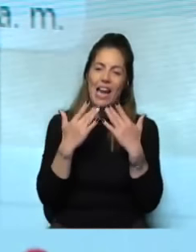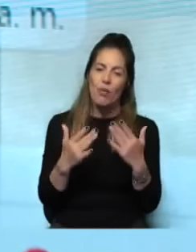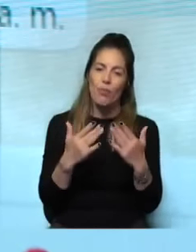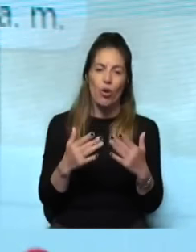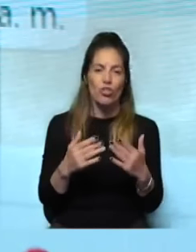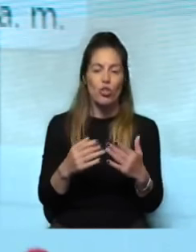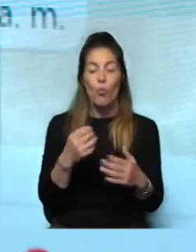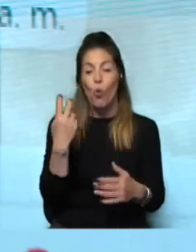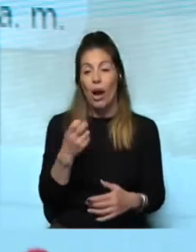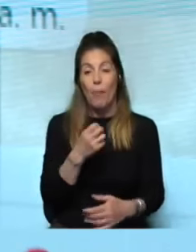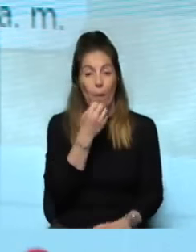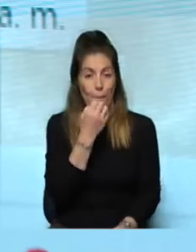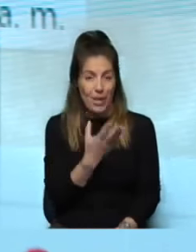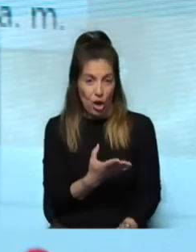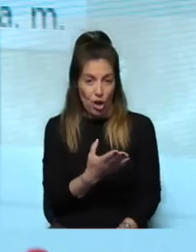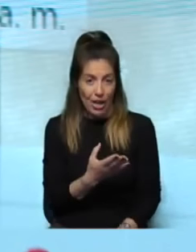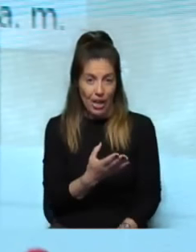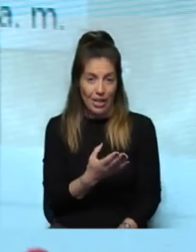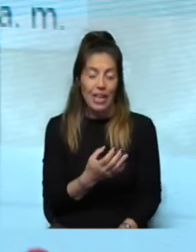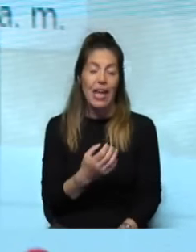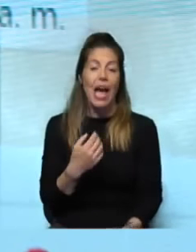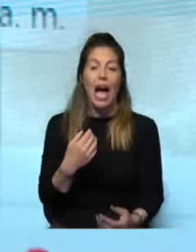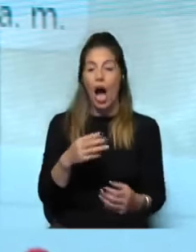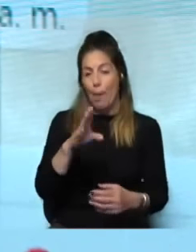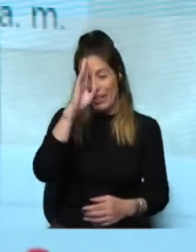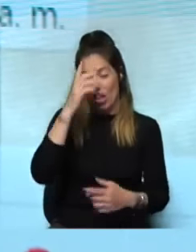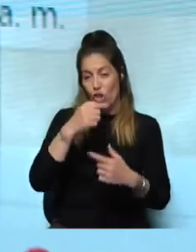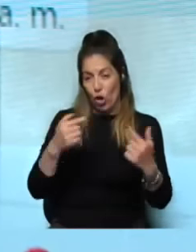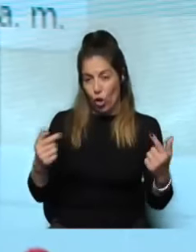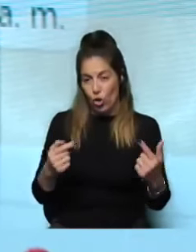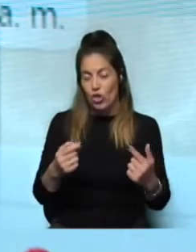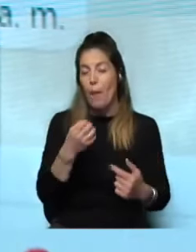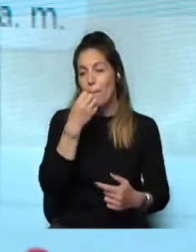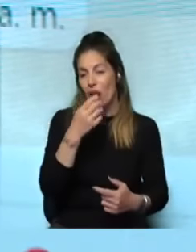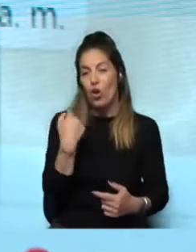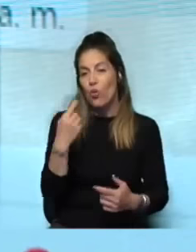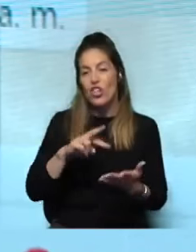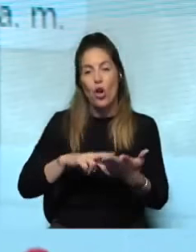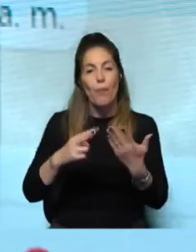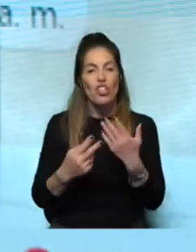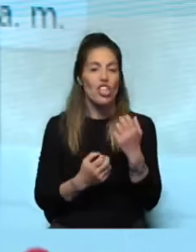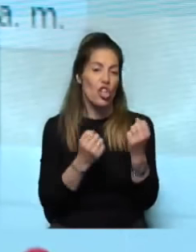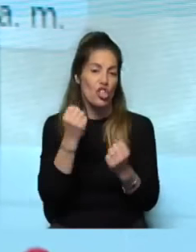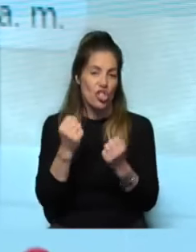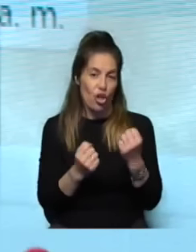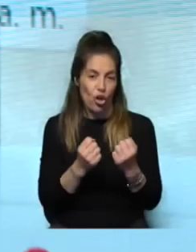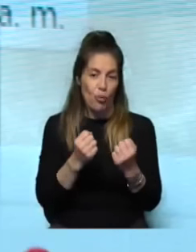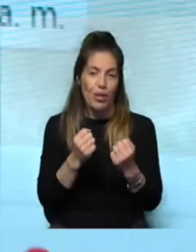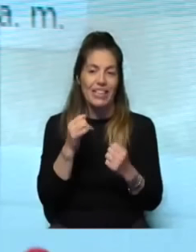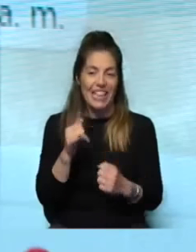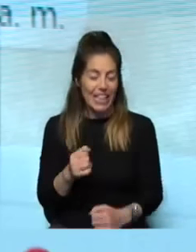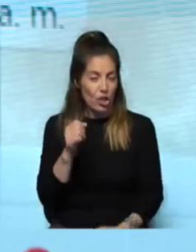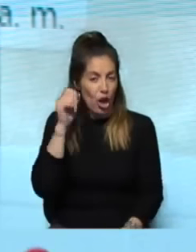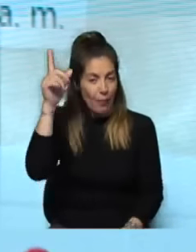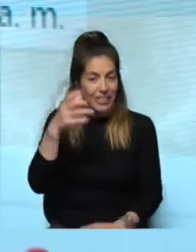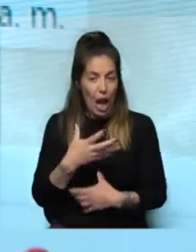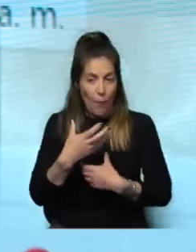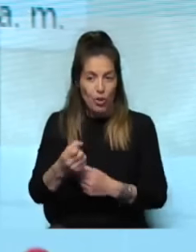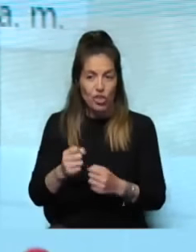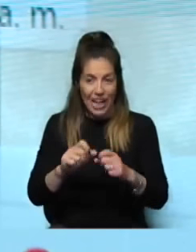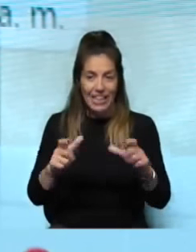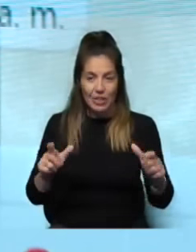todos pudiéramos hacerlo, creciendo como personas, nutriéndonos de conocimiento, mejorando en nuestros proyectos económicos y teniendo la capacidad para apoyar el